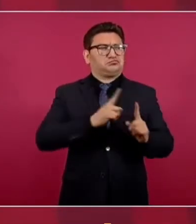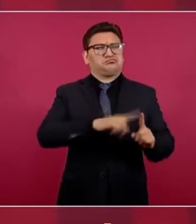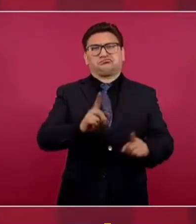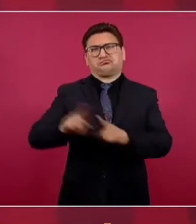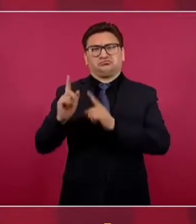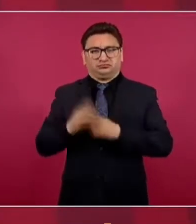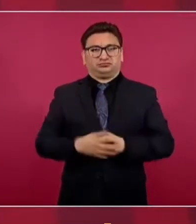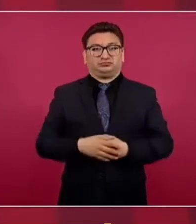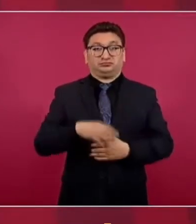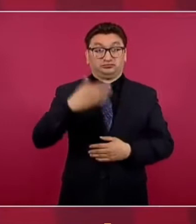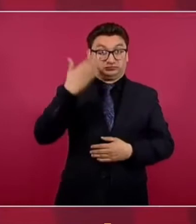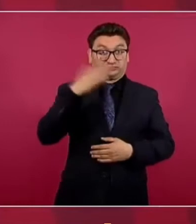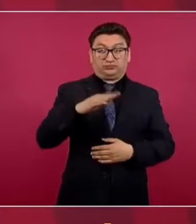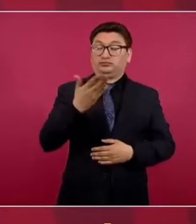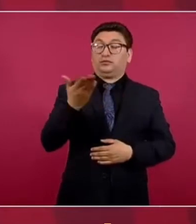¿Saben qué se hacía antes?